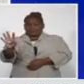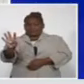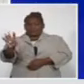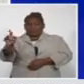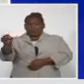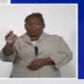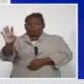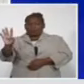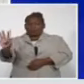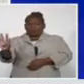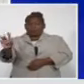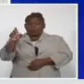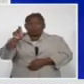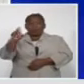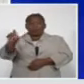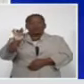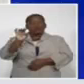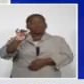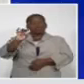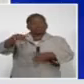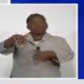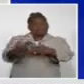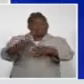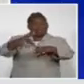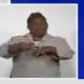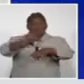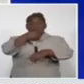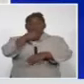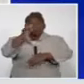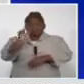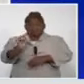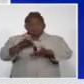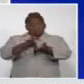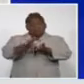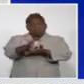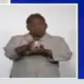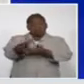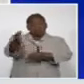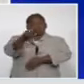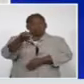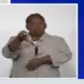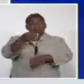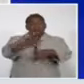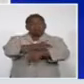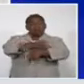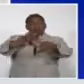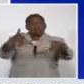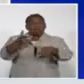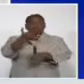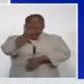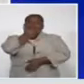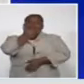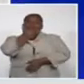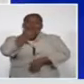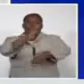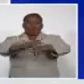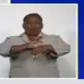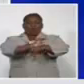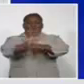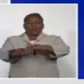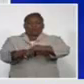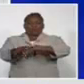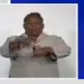744,4 en los últimos 15 días, se ha mantenido como el municipio de mayor tasa de incidencia de nuestro